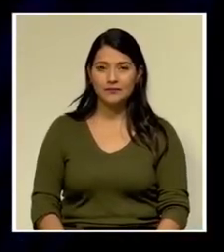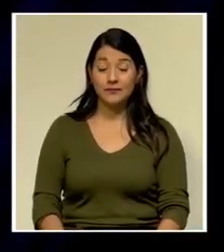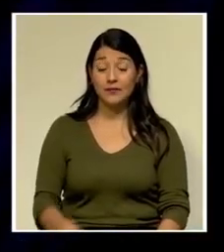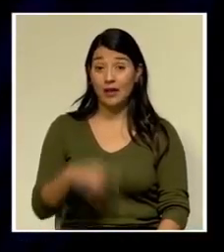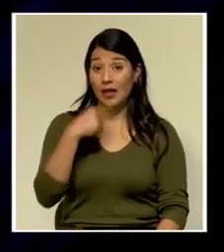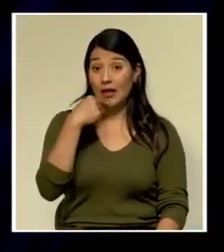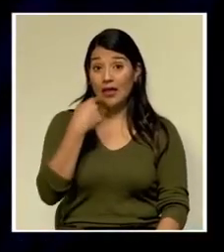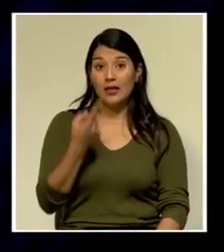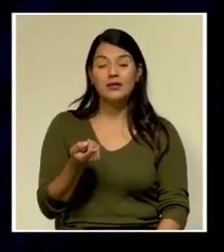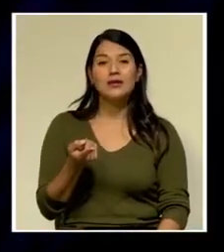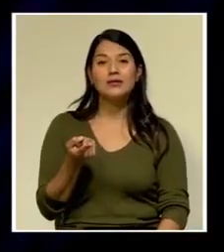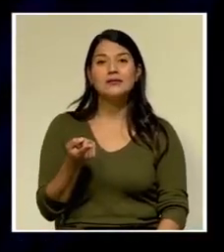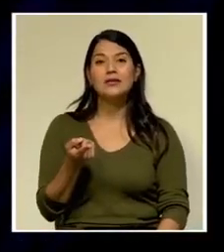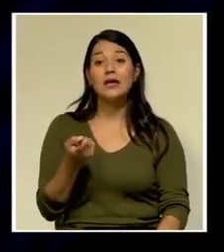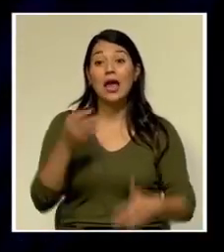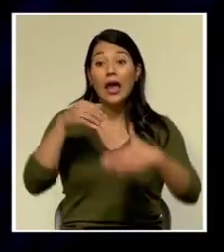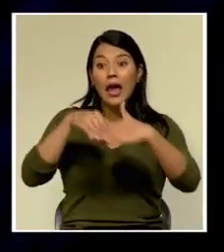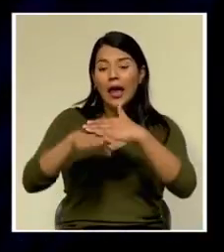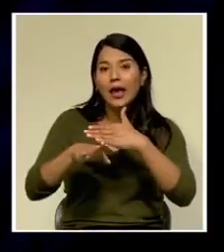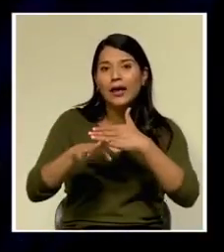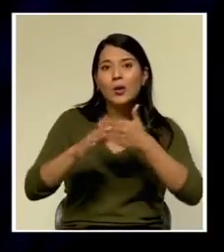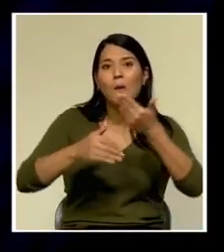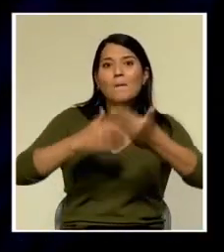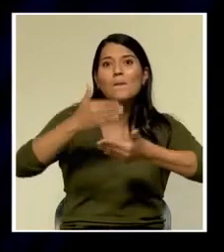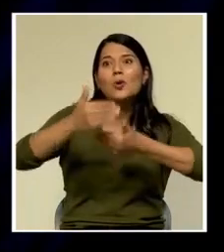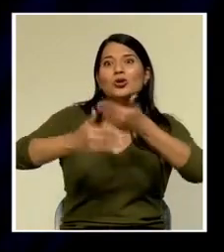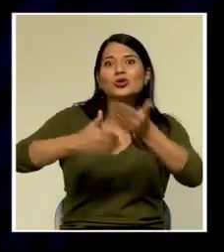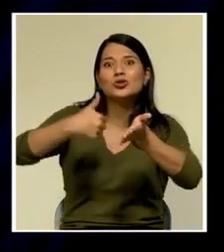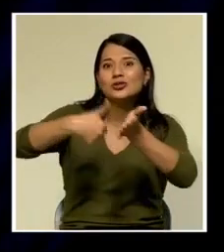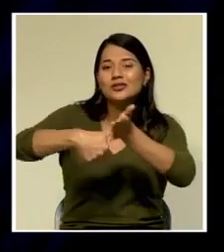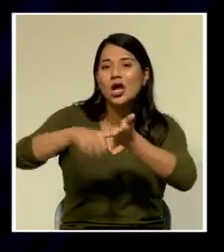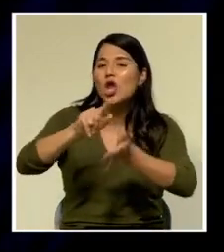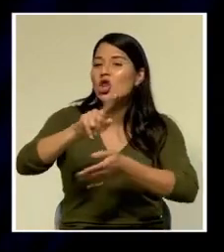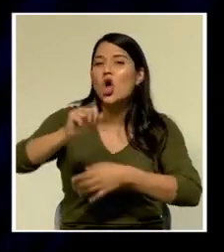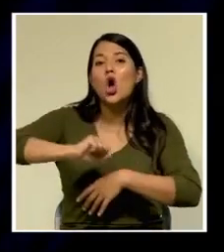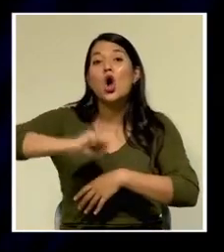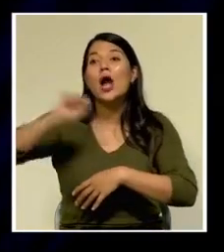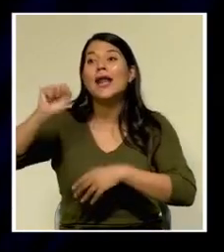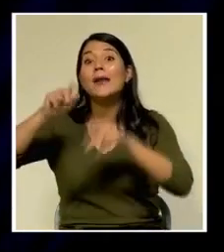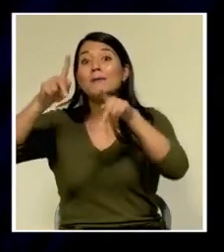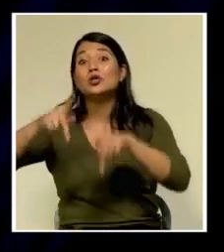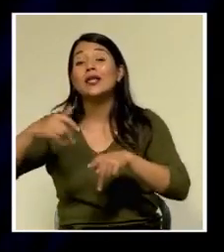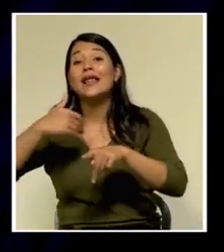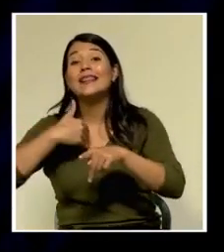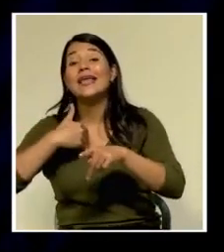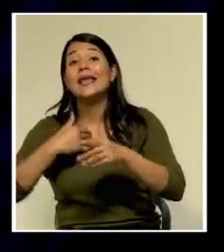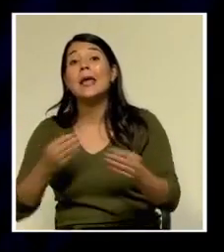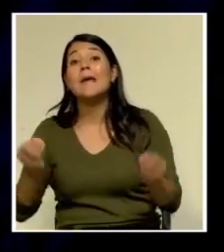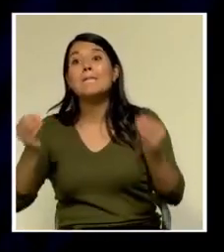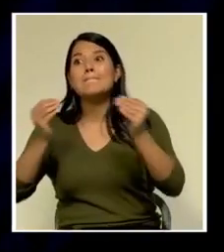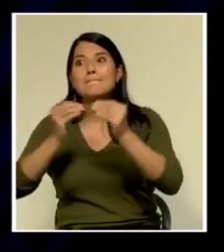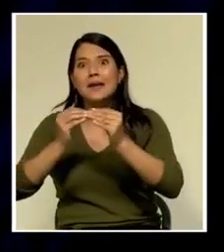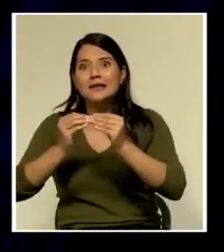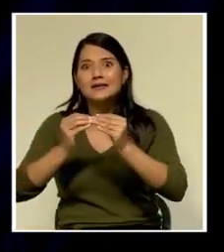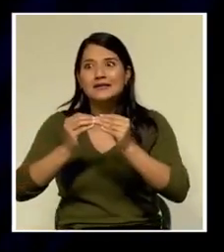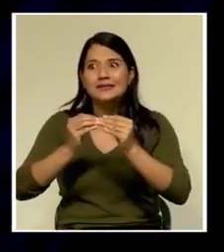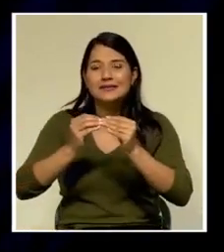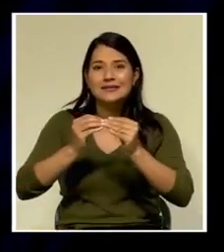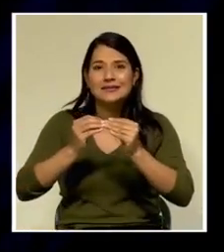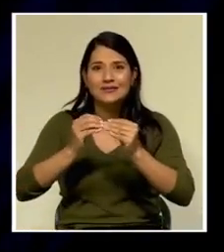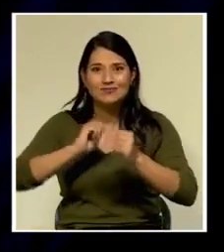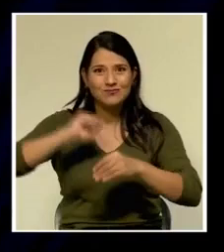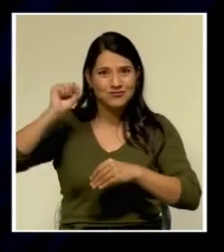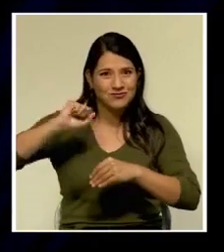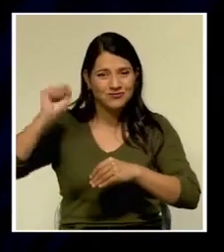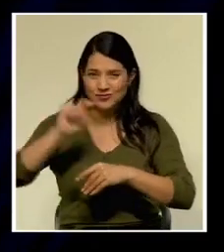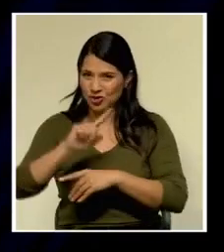Dicen que en una contienda electoral no gana el que más acierta, sino el que menos se equivoca. ¿Eso